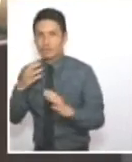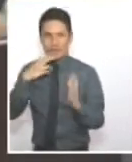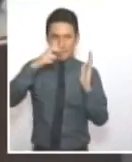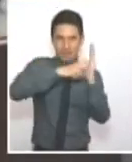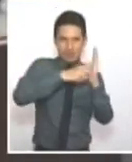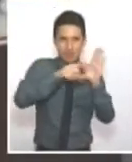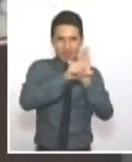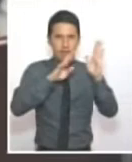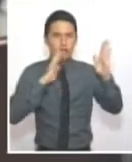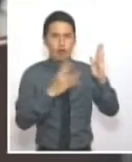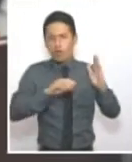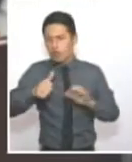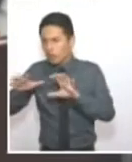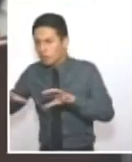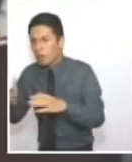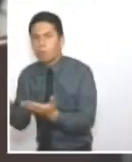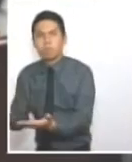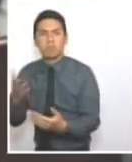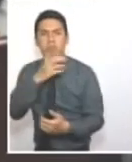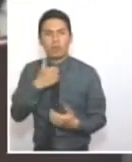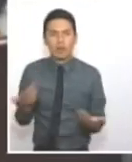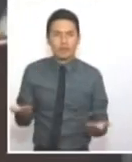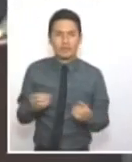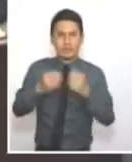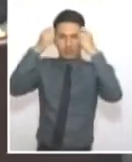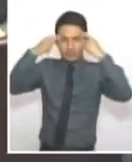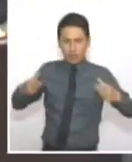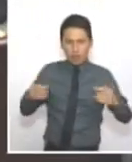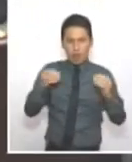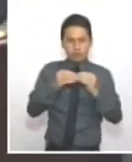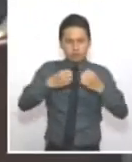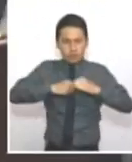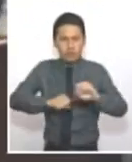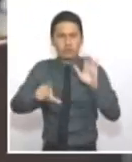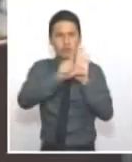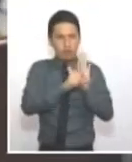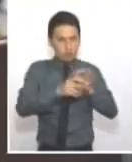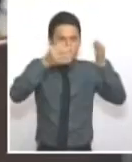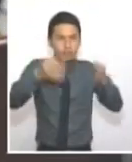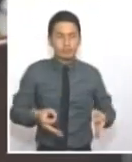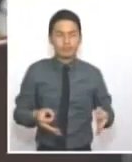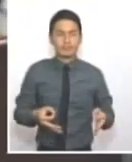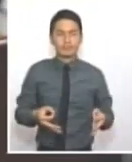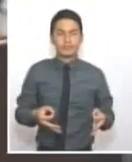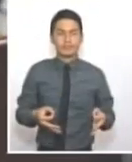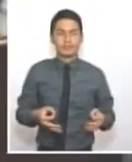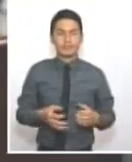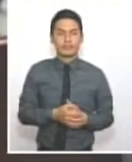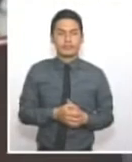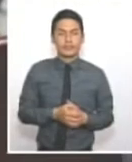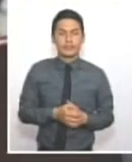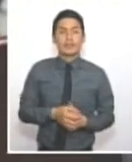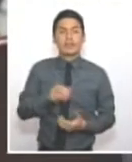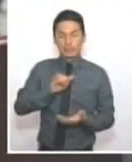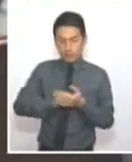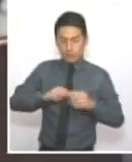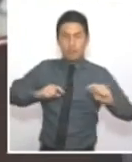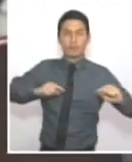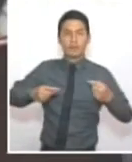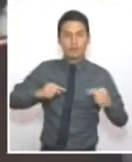minería ilegal y el esfuerzo que tiene que hacer el Estado por legalizar? Así que este es un